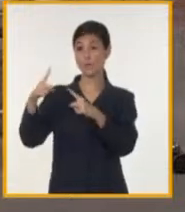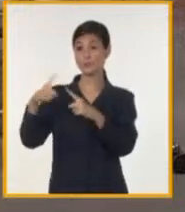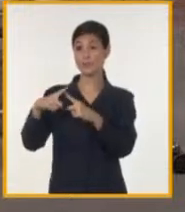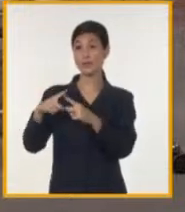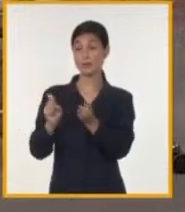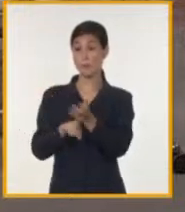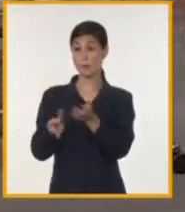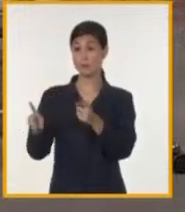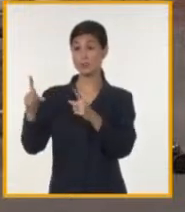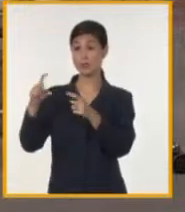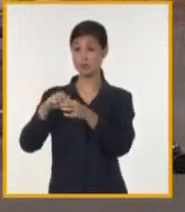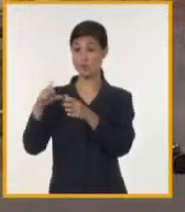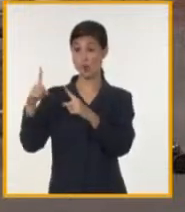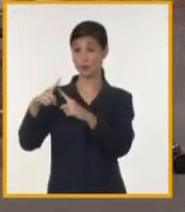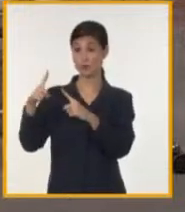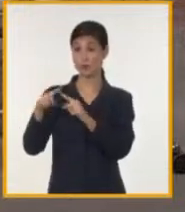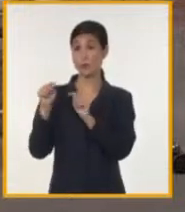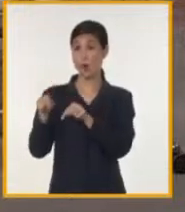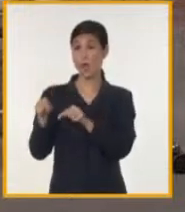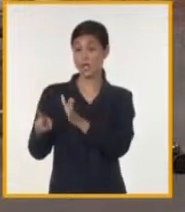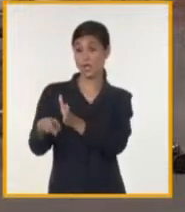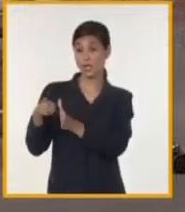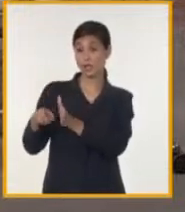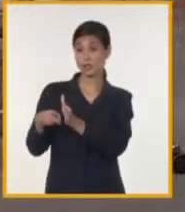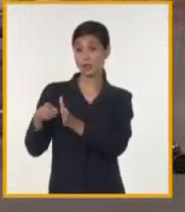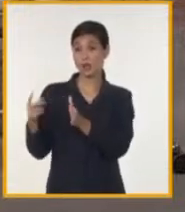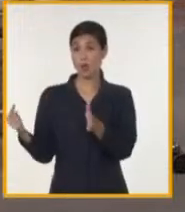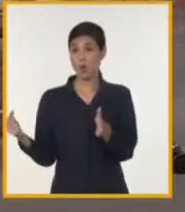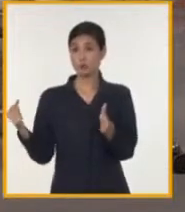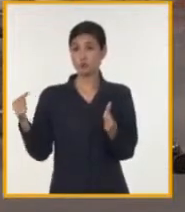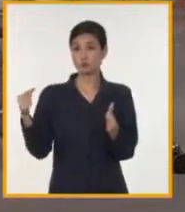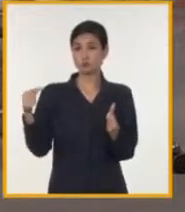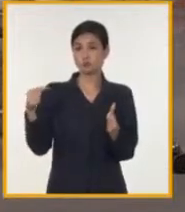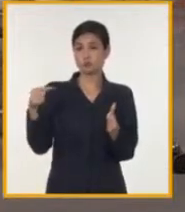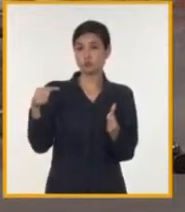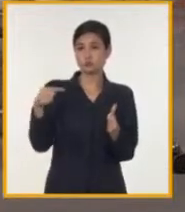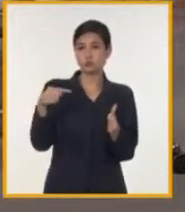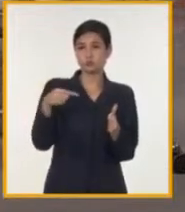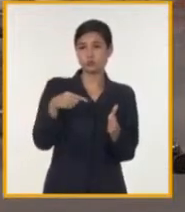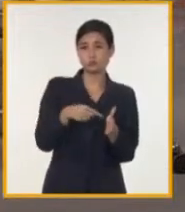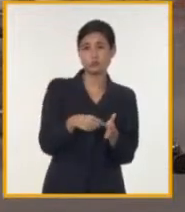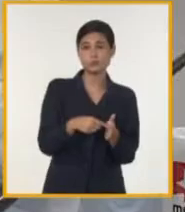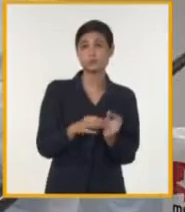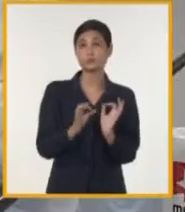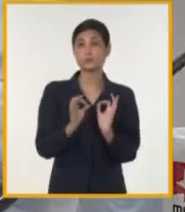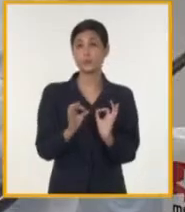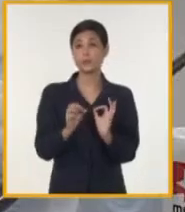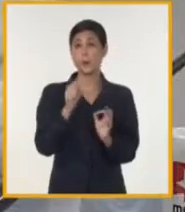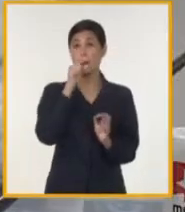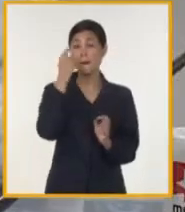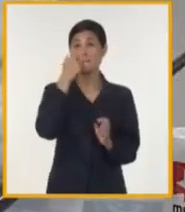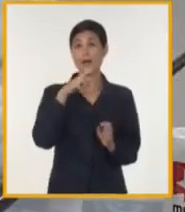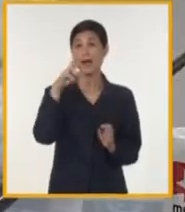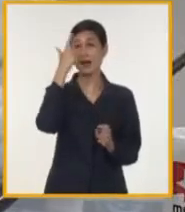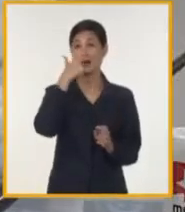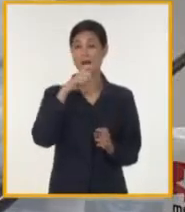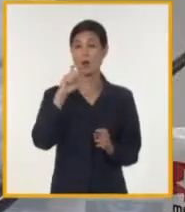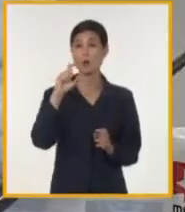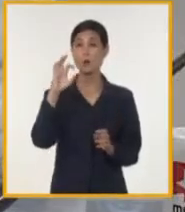Guantánamo, se trasladan hasta Baracoa y cuando llegan a Manzanillo, van hasta Niquero y hasta